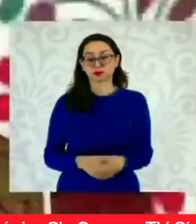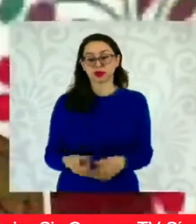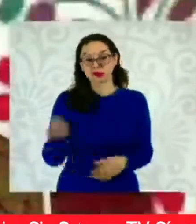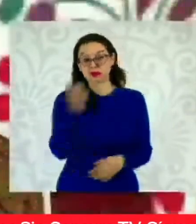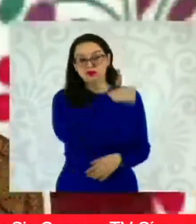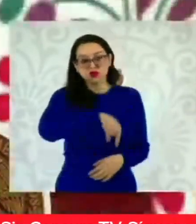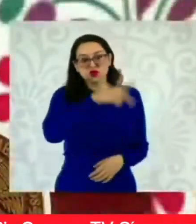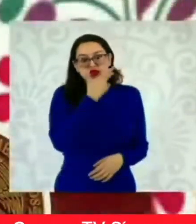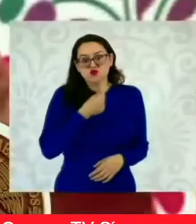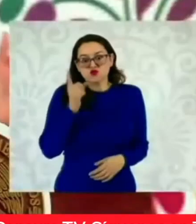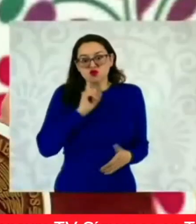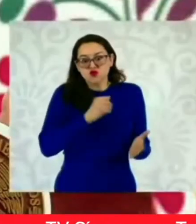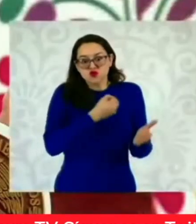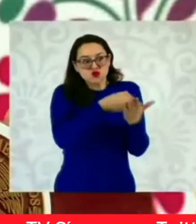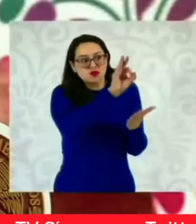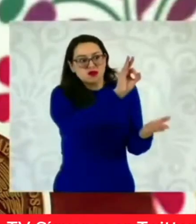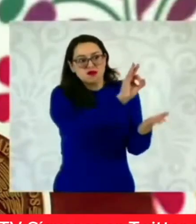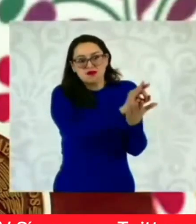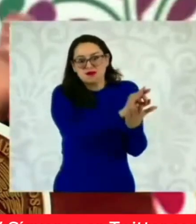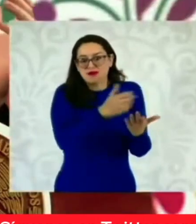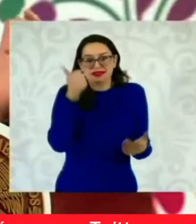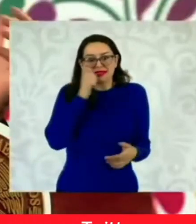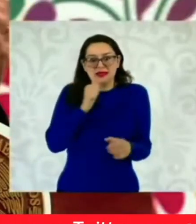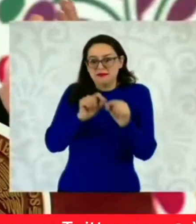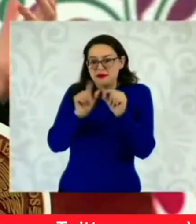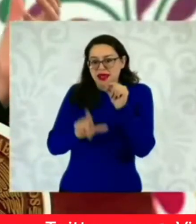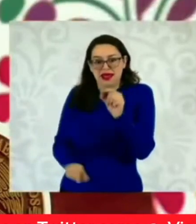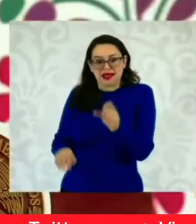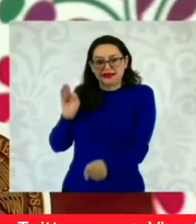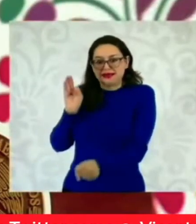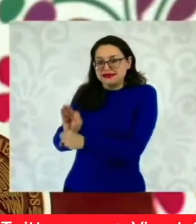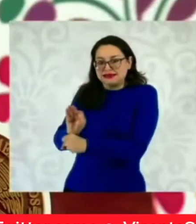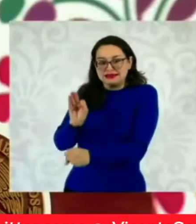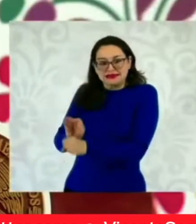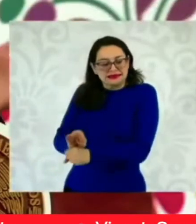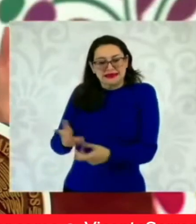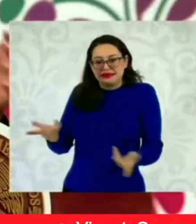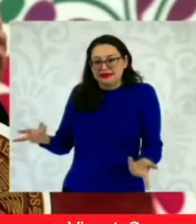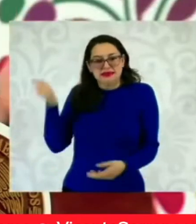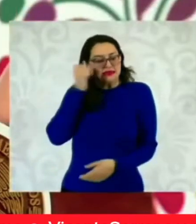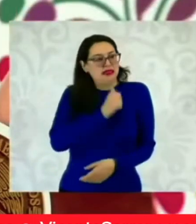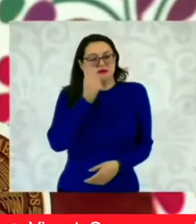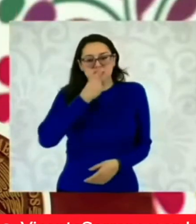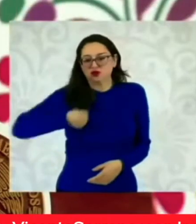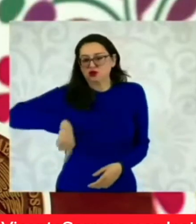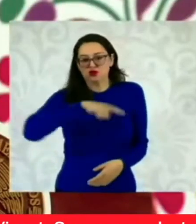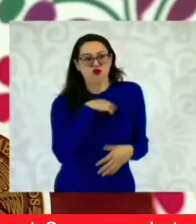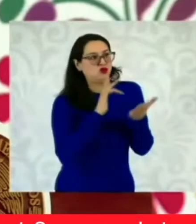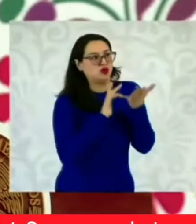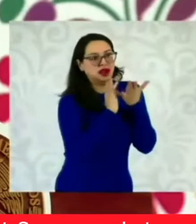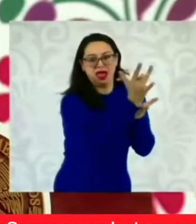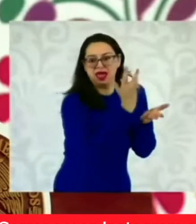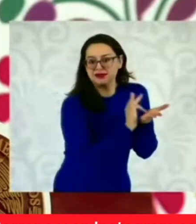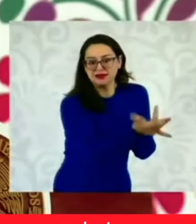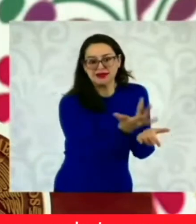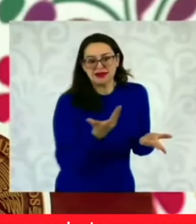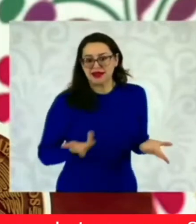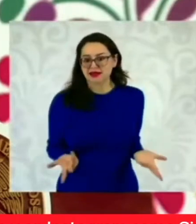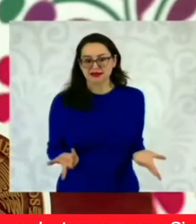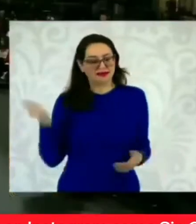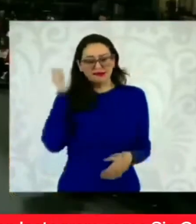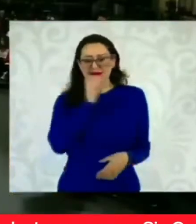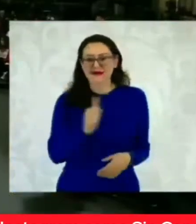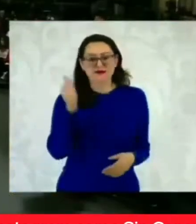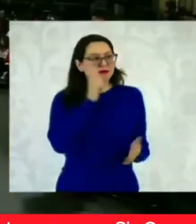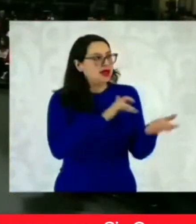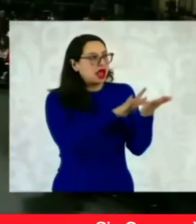y heroínas de la patria. Claro que así lo son. los vamos a tratar siempre, siempre. Agradecidos y además apoyándolos siempre.